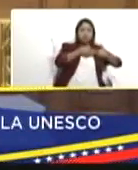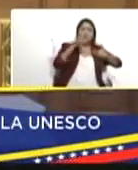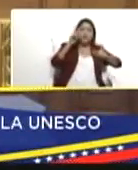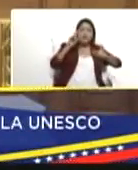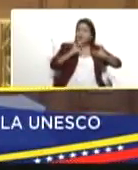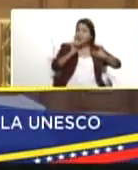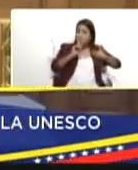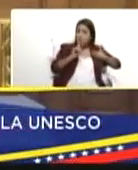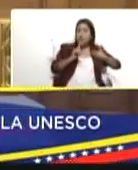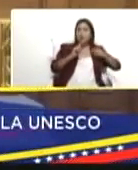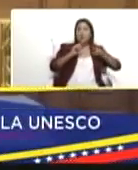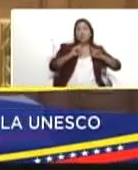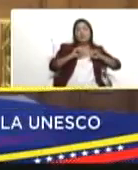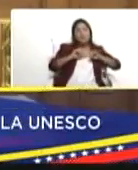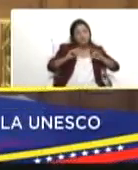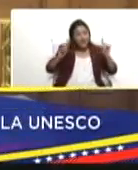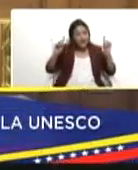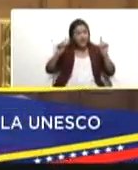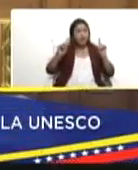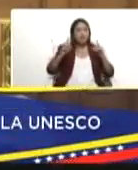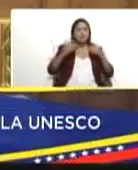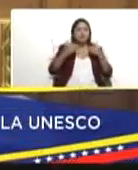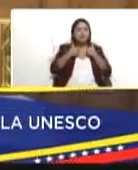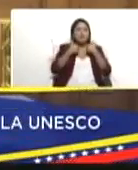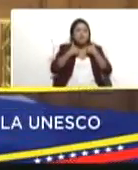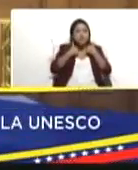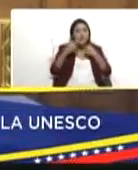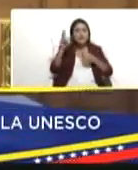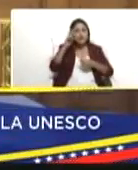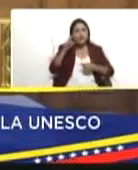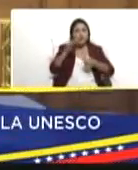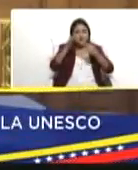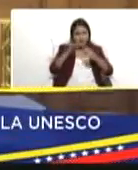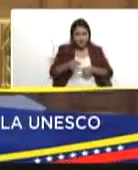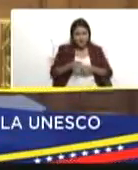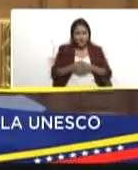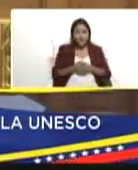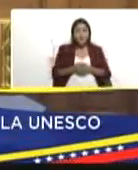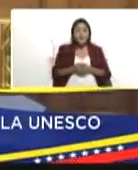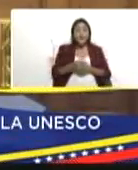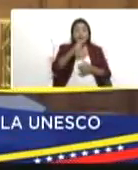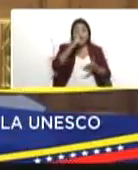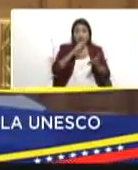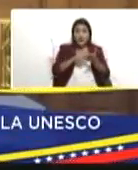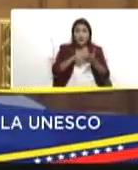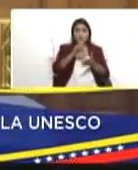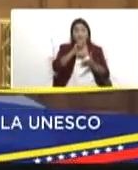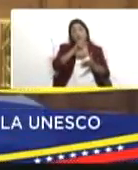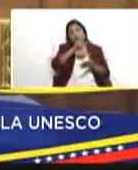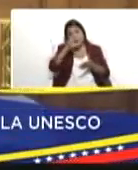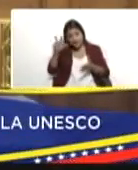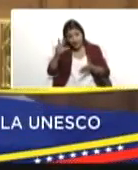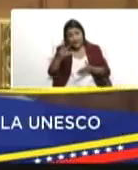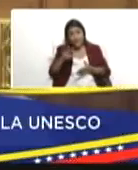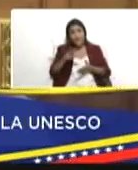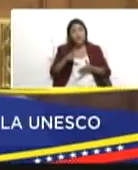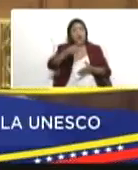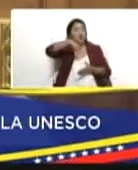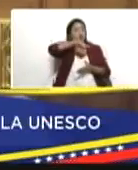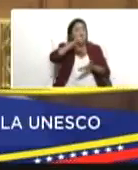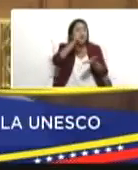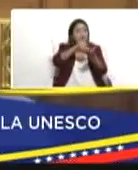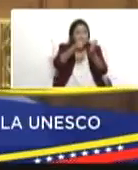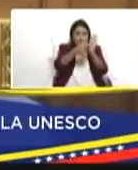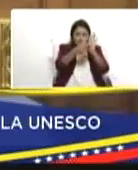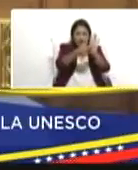mucho daño orando la imagen de nuestro país en el año 2023 participamos